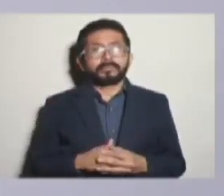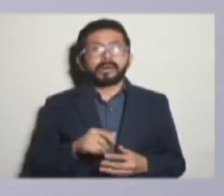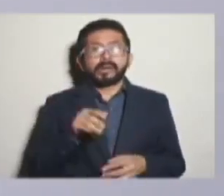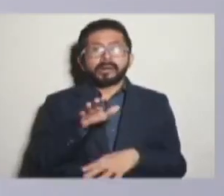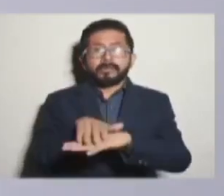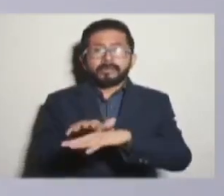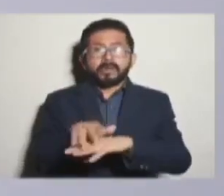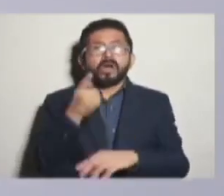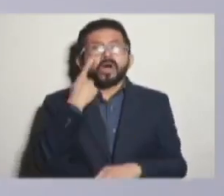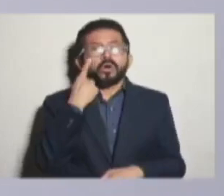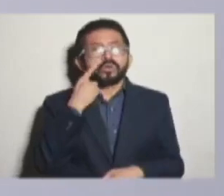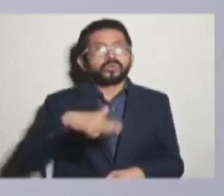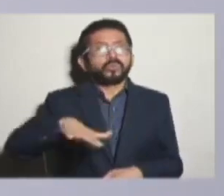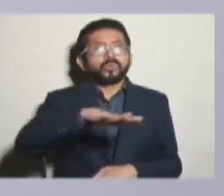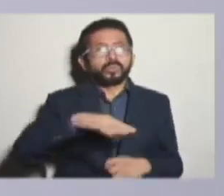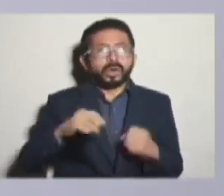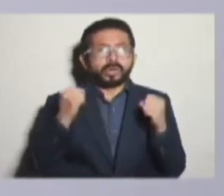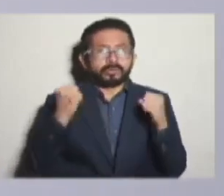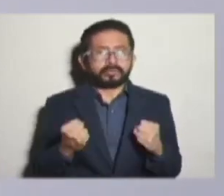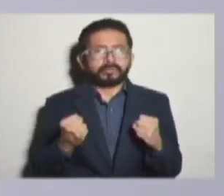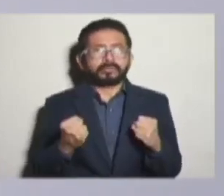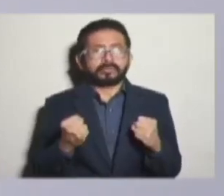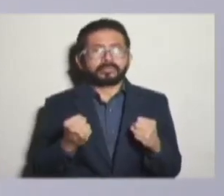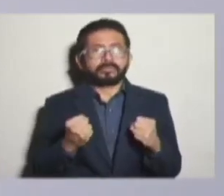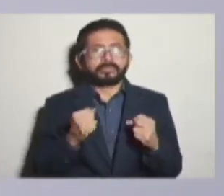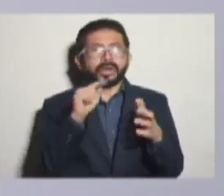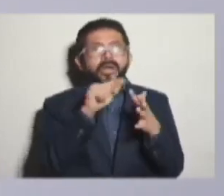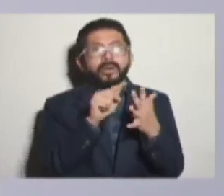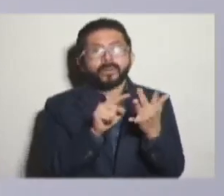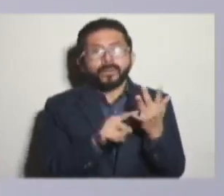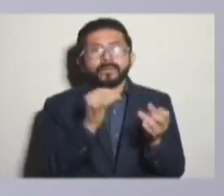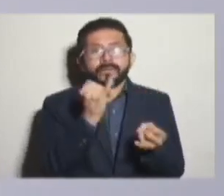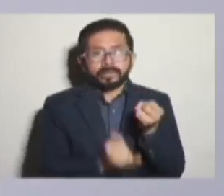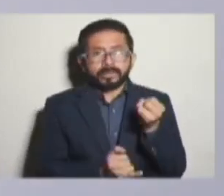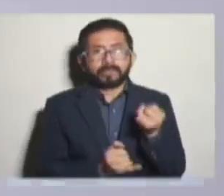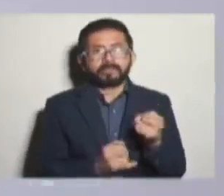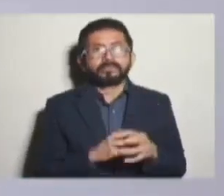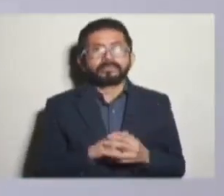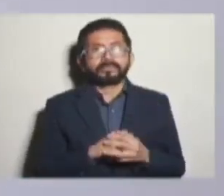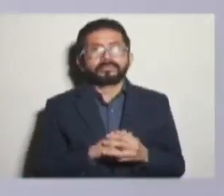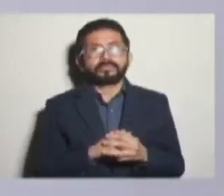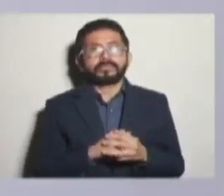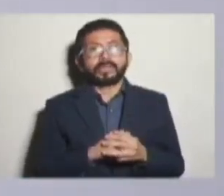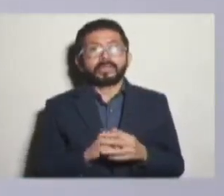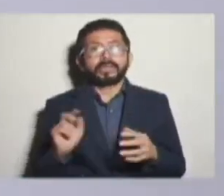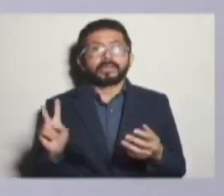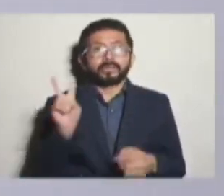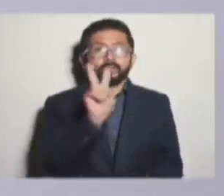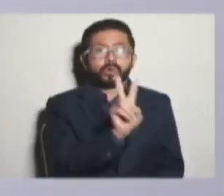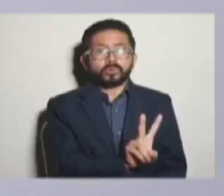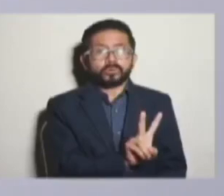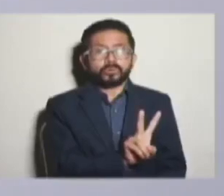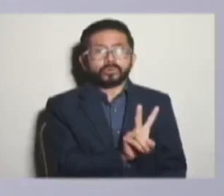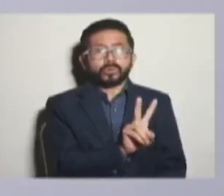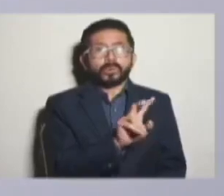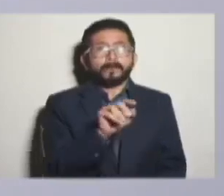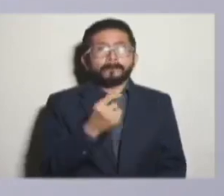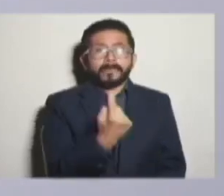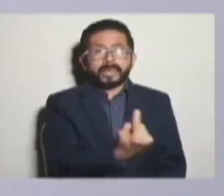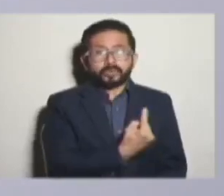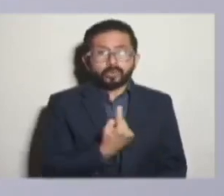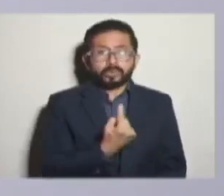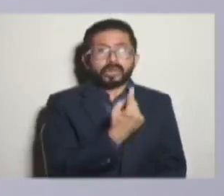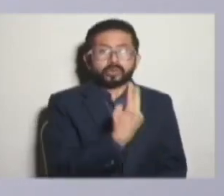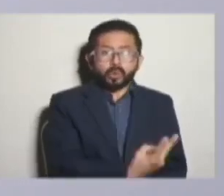donde van a estar divididos en dos personas a efectos de este en este hotel